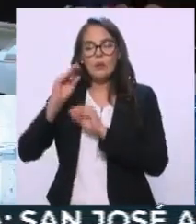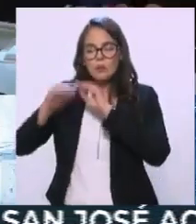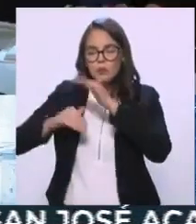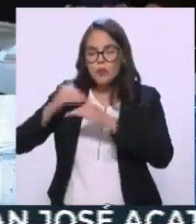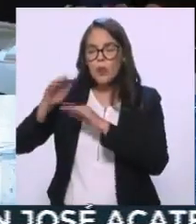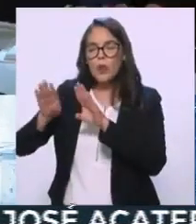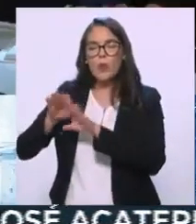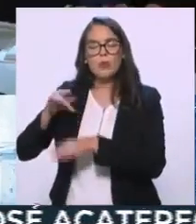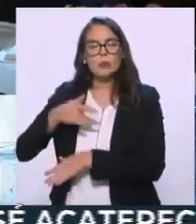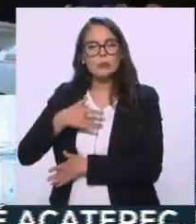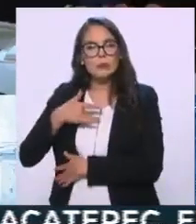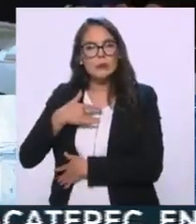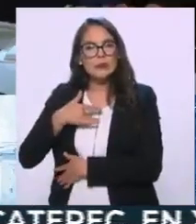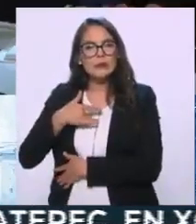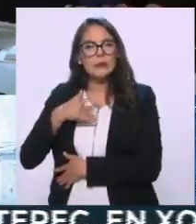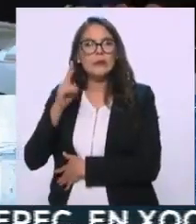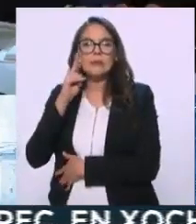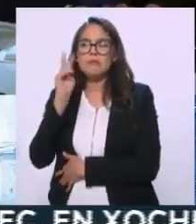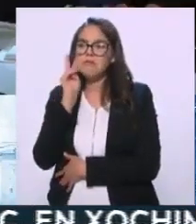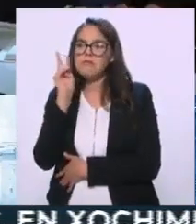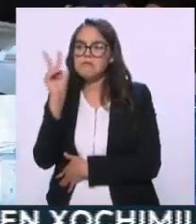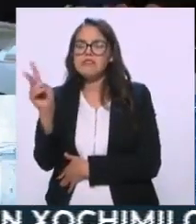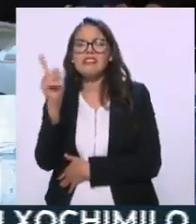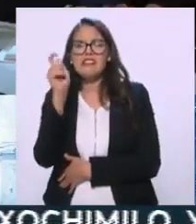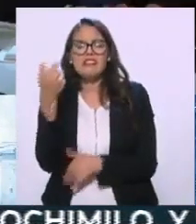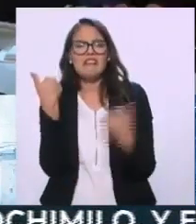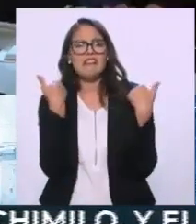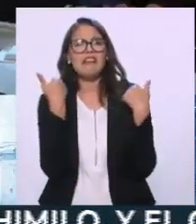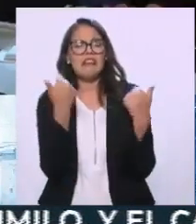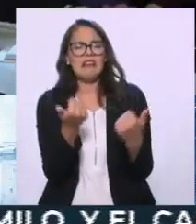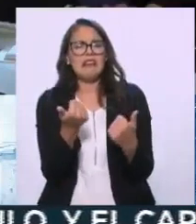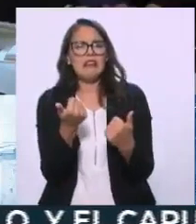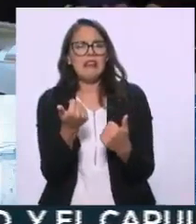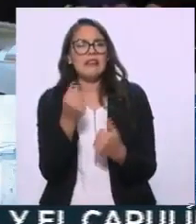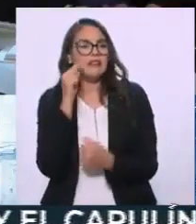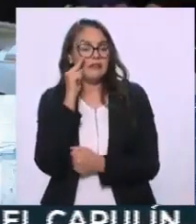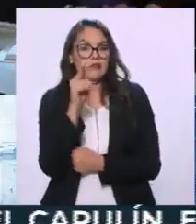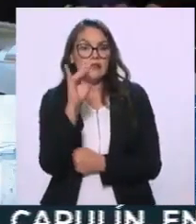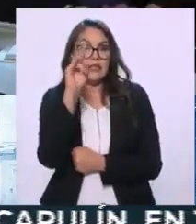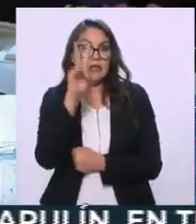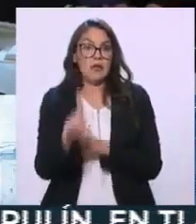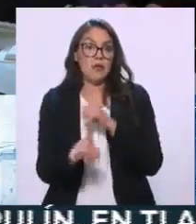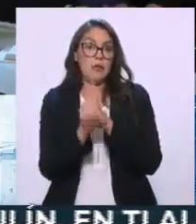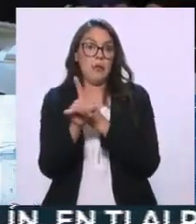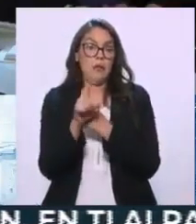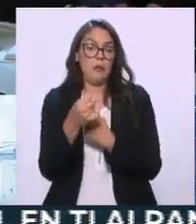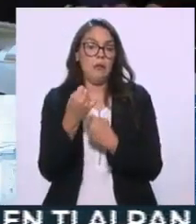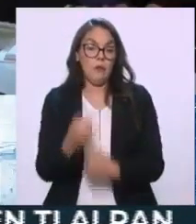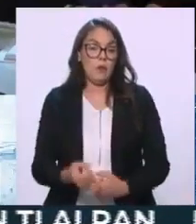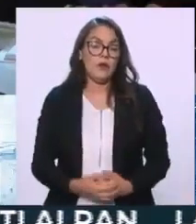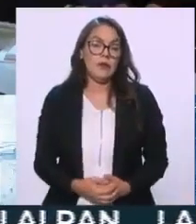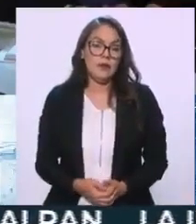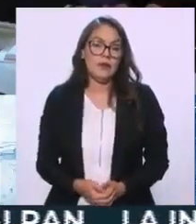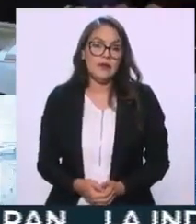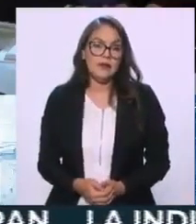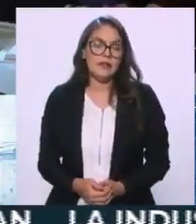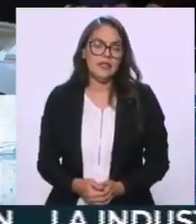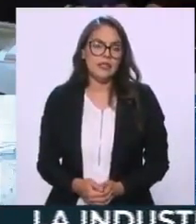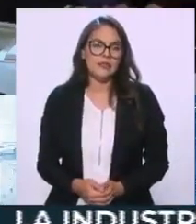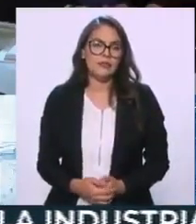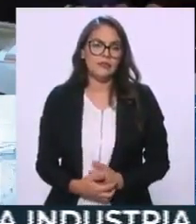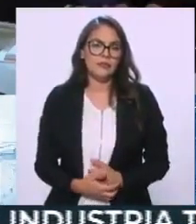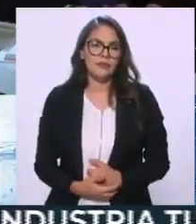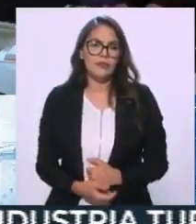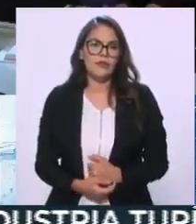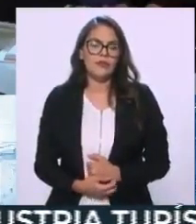sentido, su construcción de sentido actualmente está en franca crisis. Eso no quiere decir que